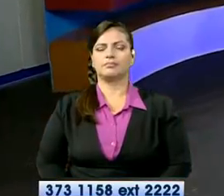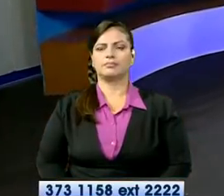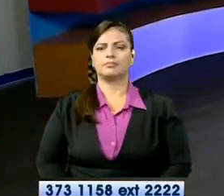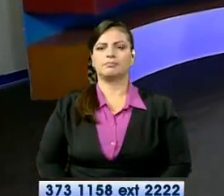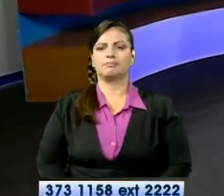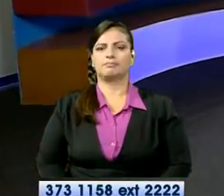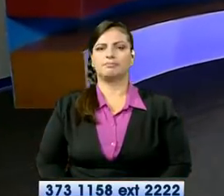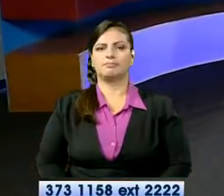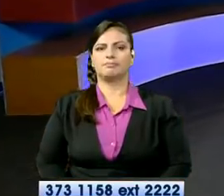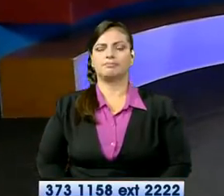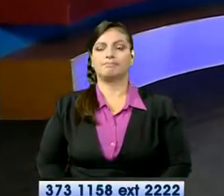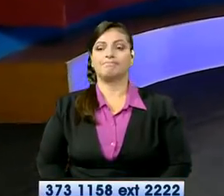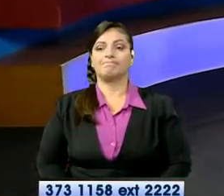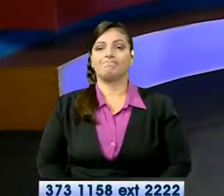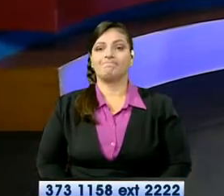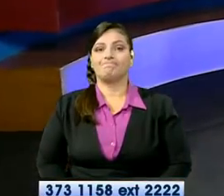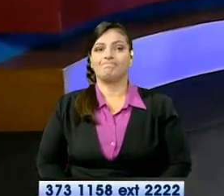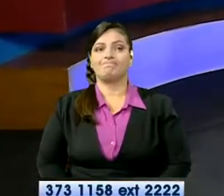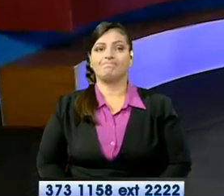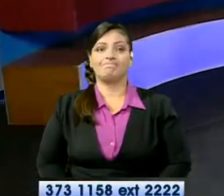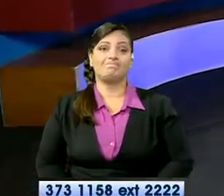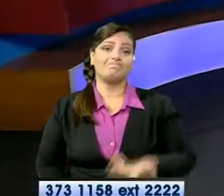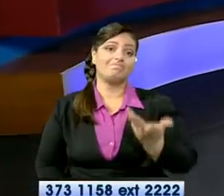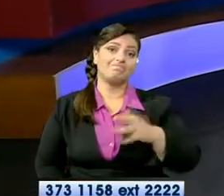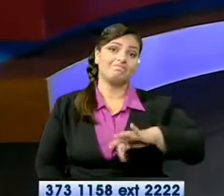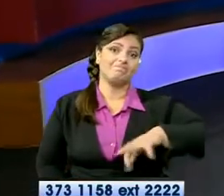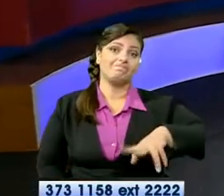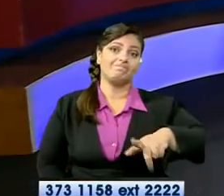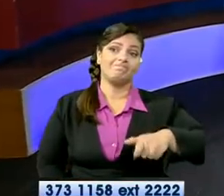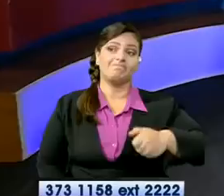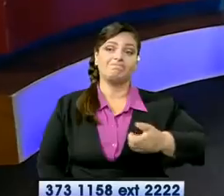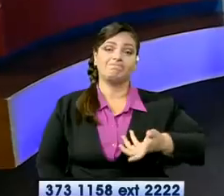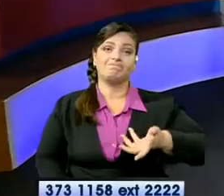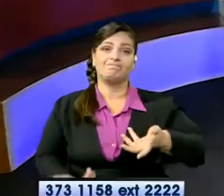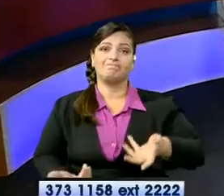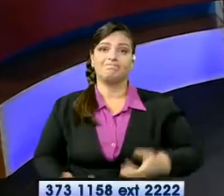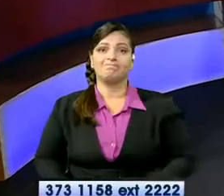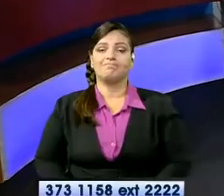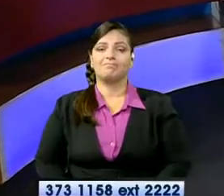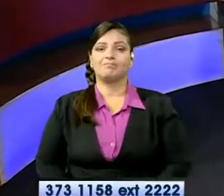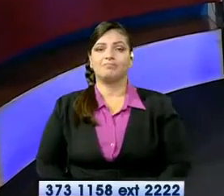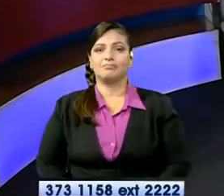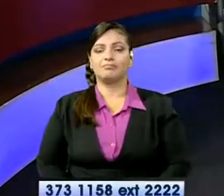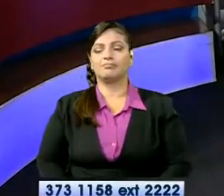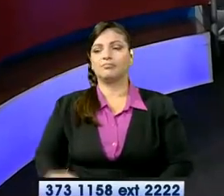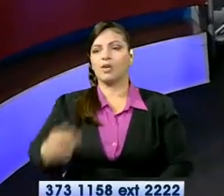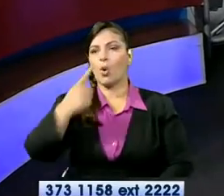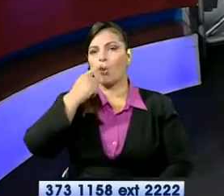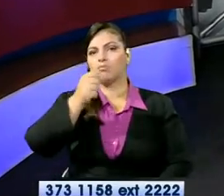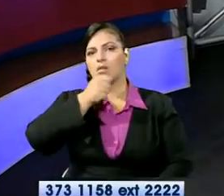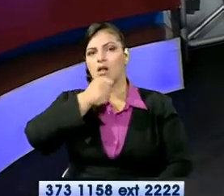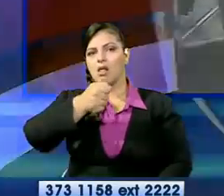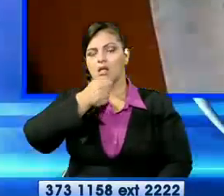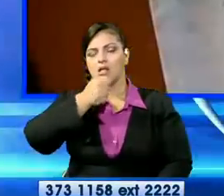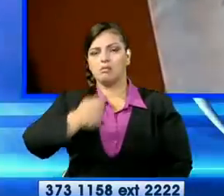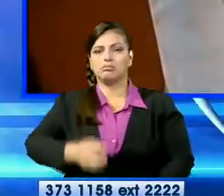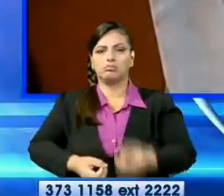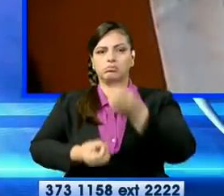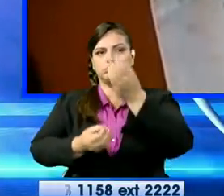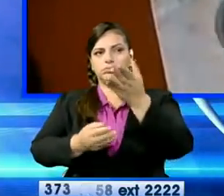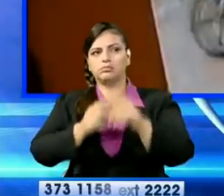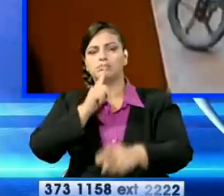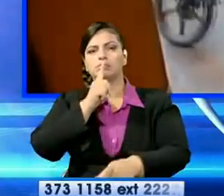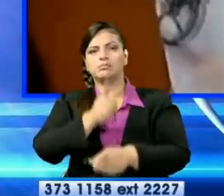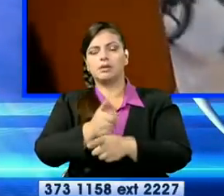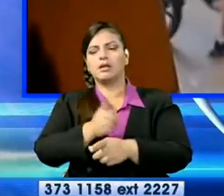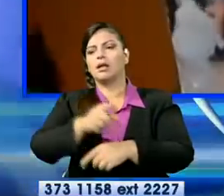Mira tú estos delincuentes, haciendo de las suyas. En todo caso, como bien lo decía la nota periodística, los habitantes